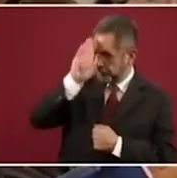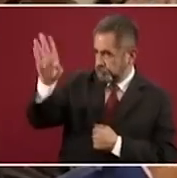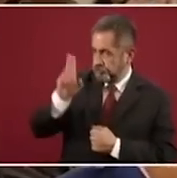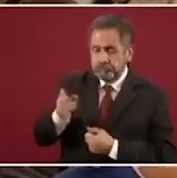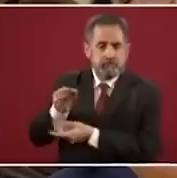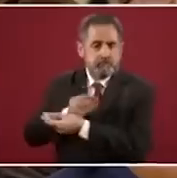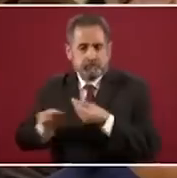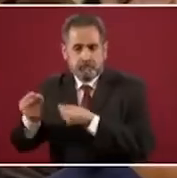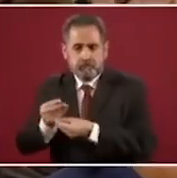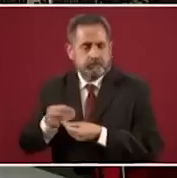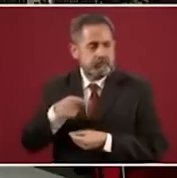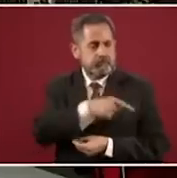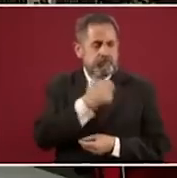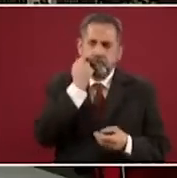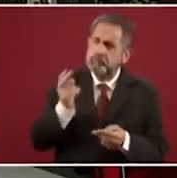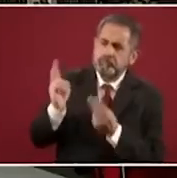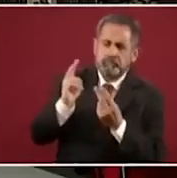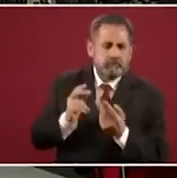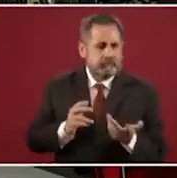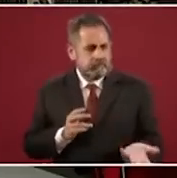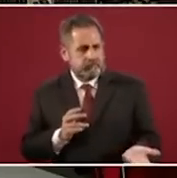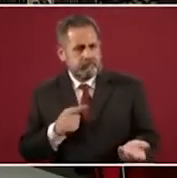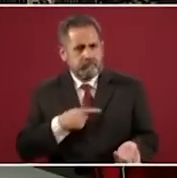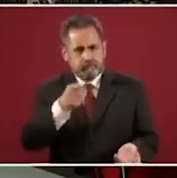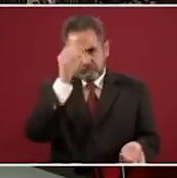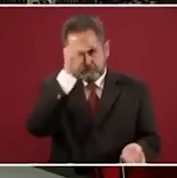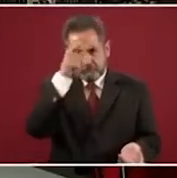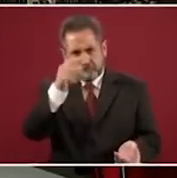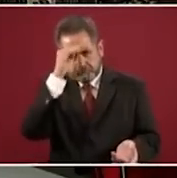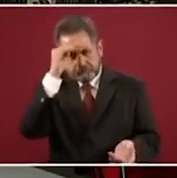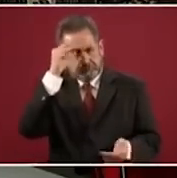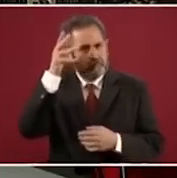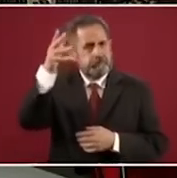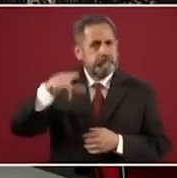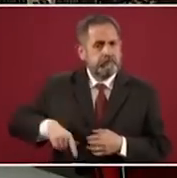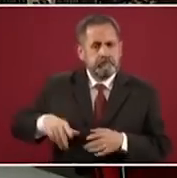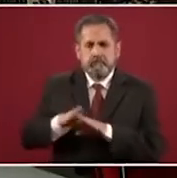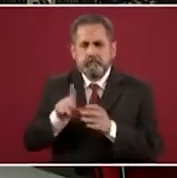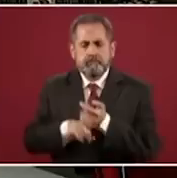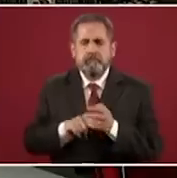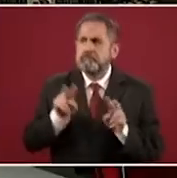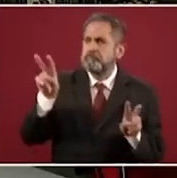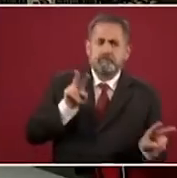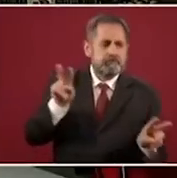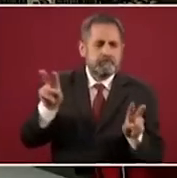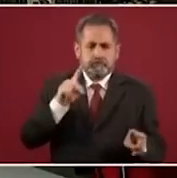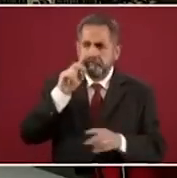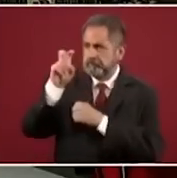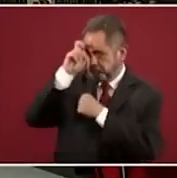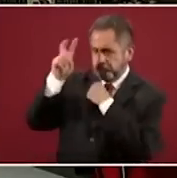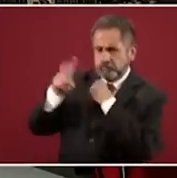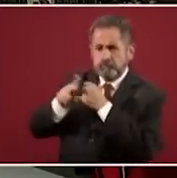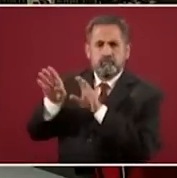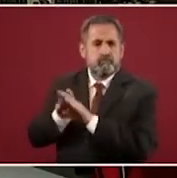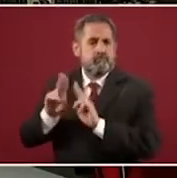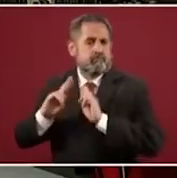directo. ¿Qué opinión le merece de esto y cuál es la perspectiva de su gobierno al voltear hacia Europa y sobre todo un mercado como